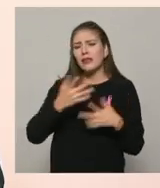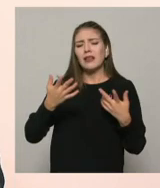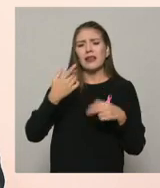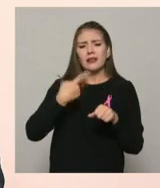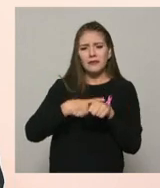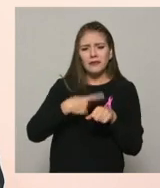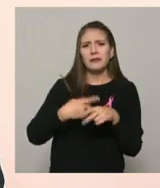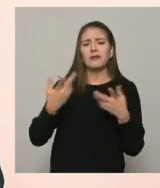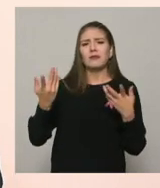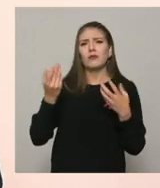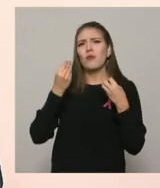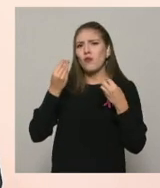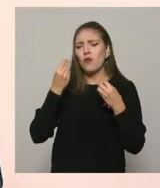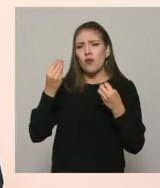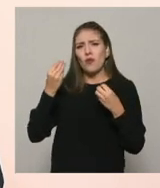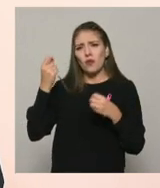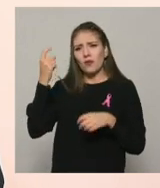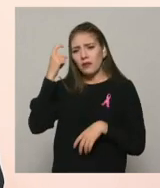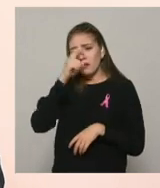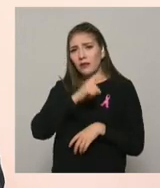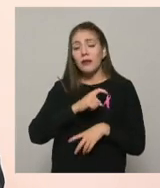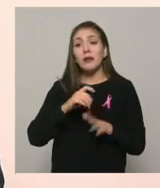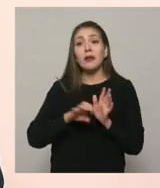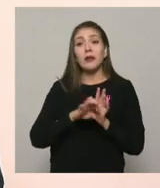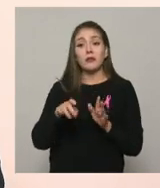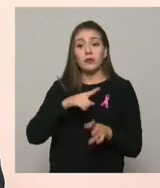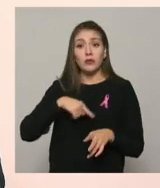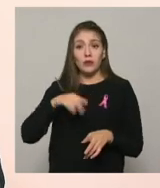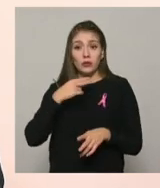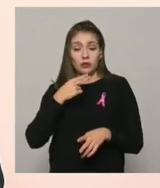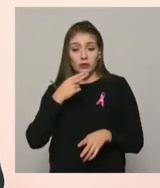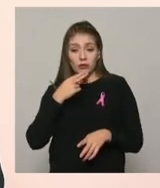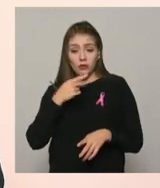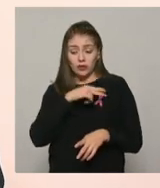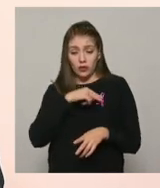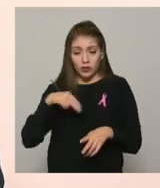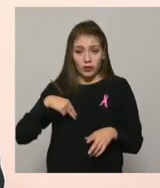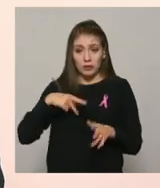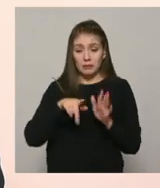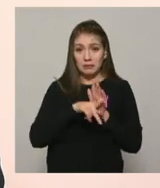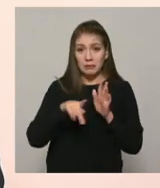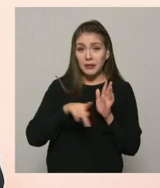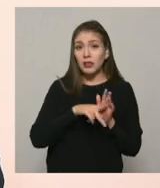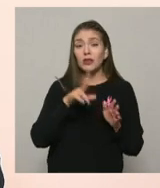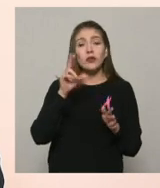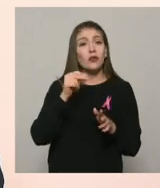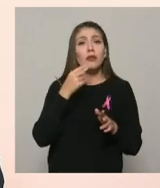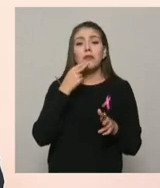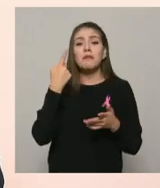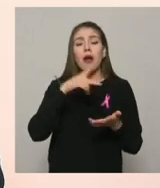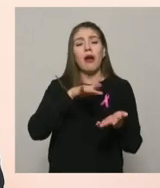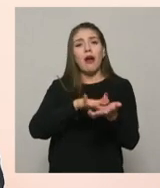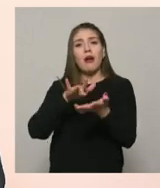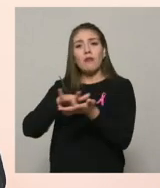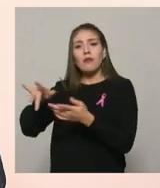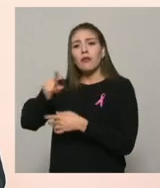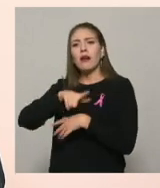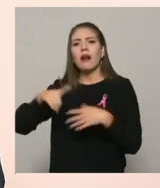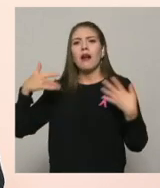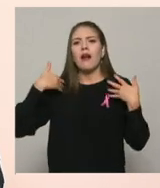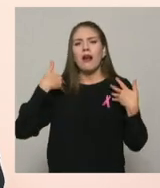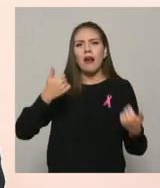complejo. Y si no servimos nosotros, los periodistas, para tratar de hacer entender y comprender a la sociedad